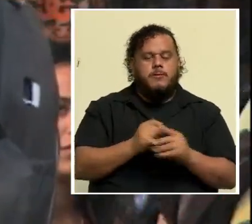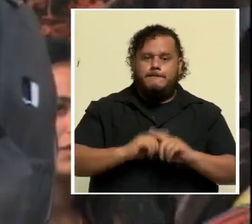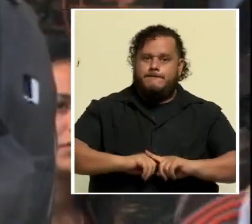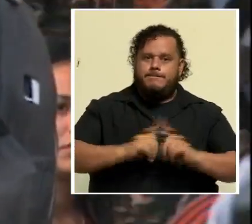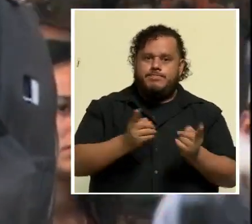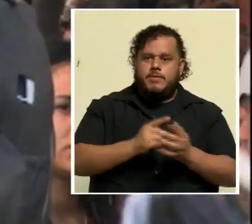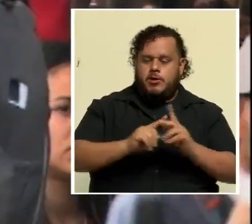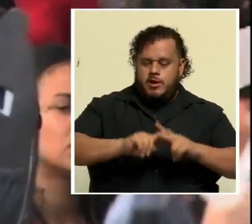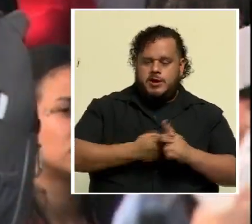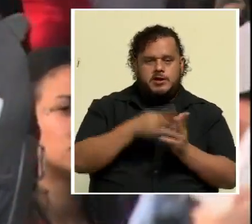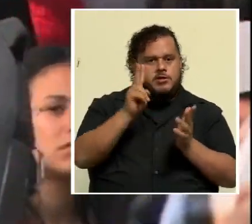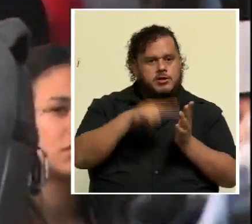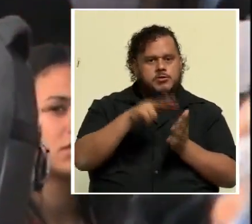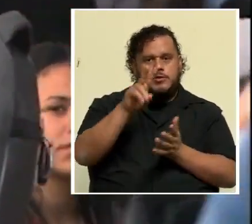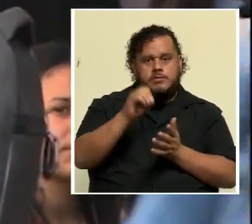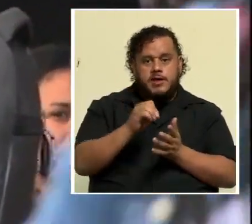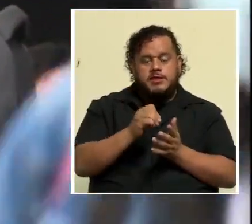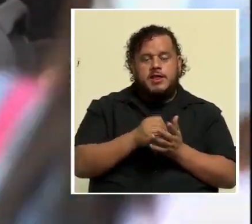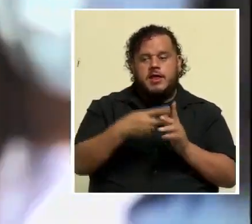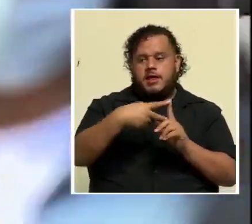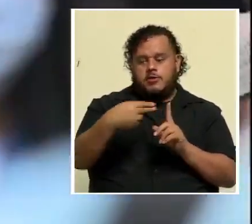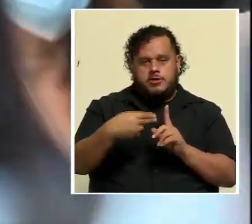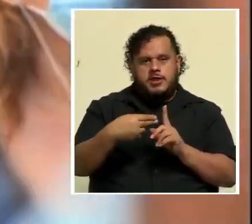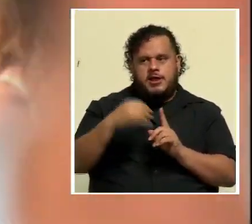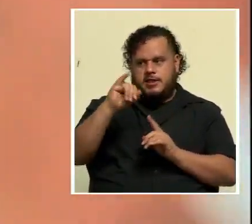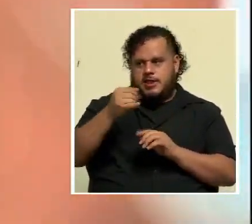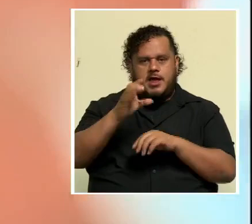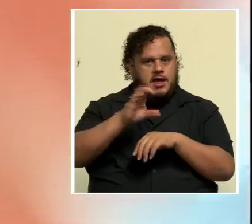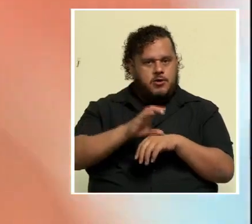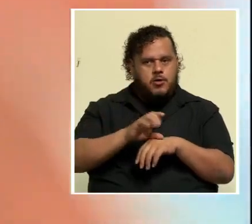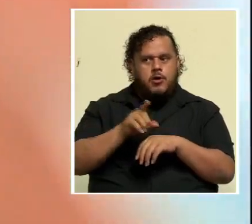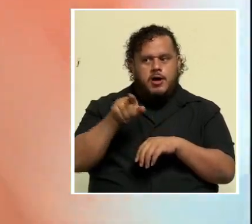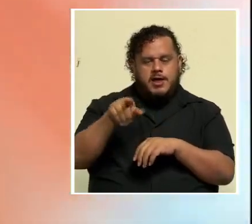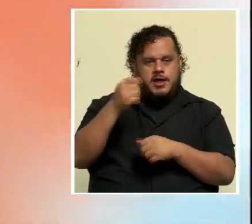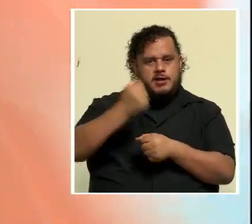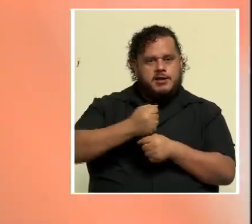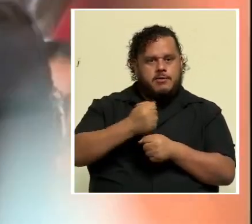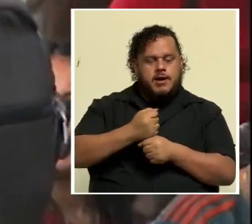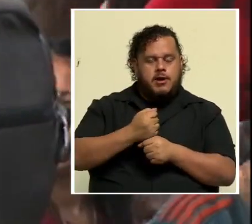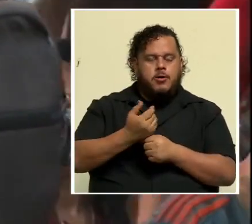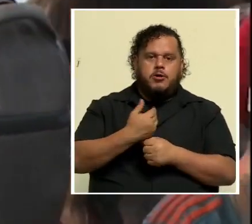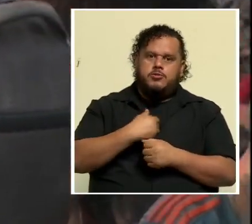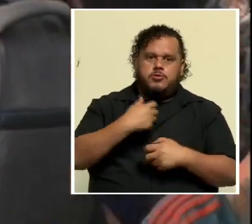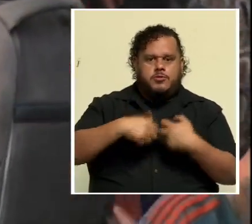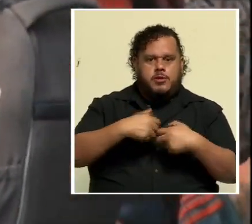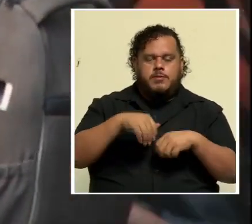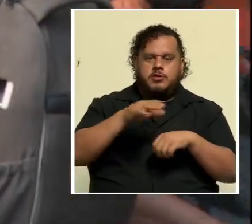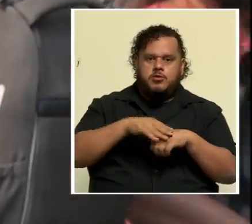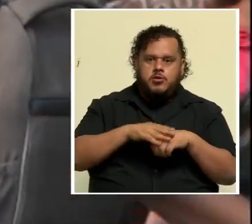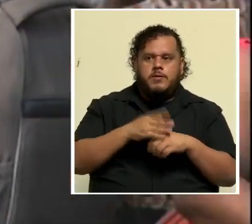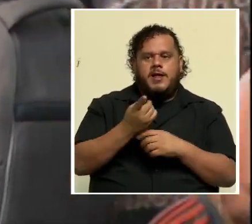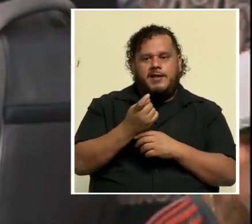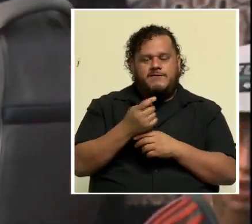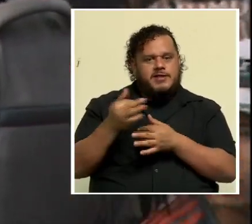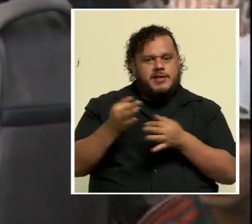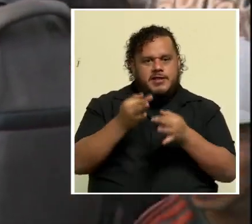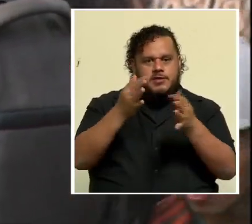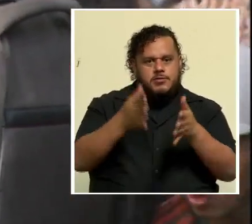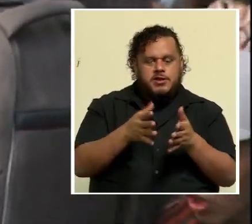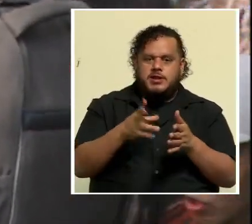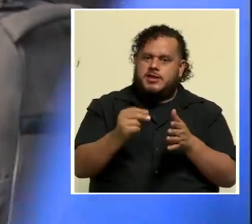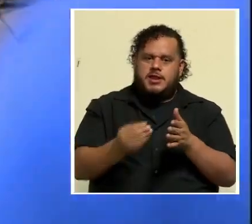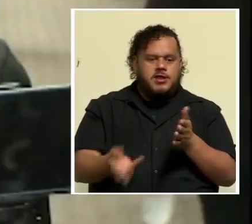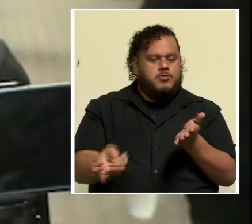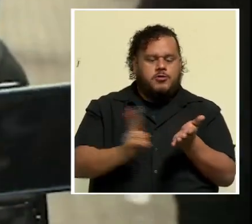embargo, a inicios del 2020, el hotel de Jacó, para el que trabajaba, entró en crisis por la falta de turistas y no le renovó el